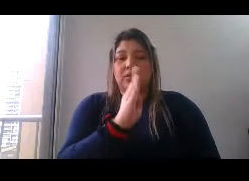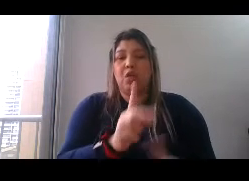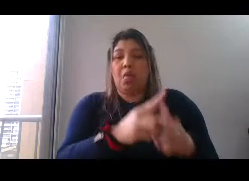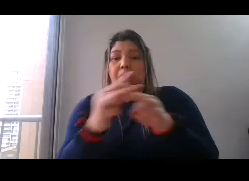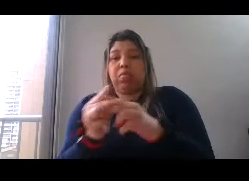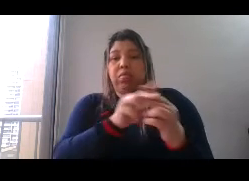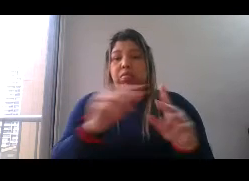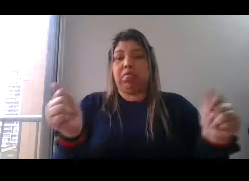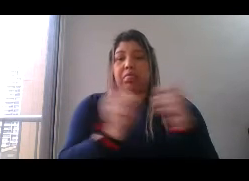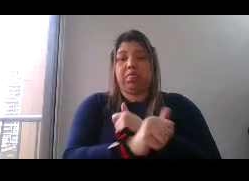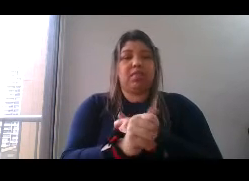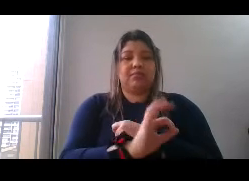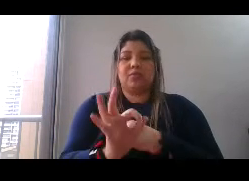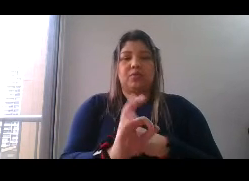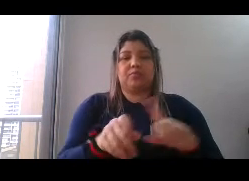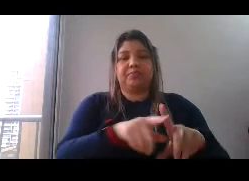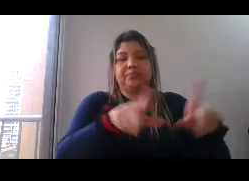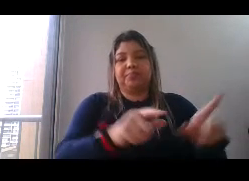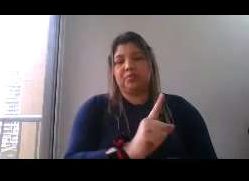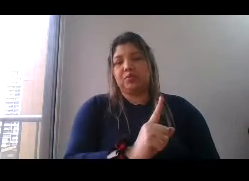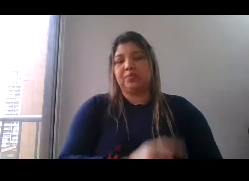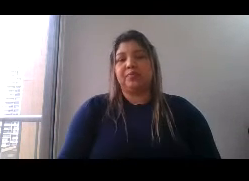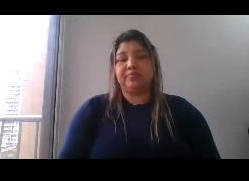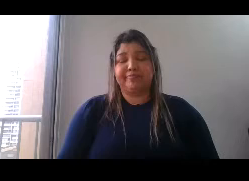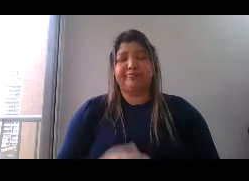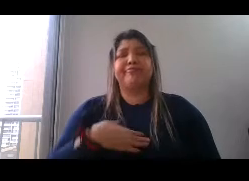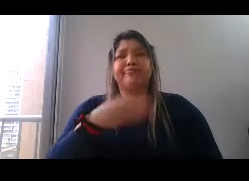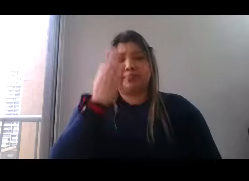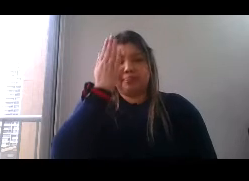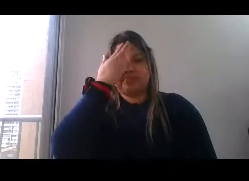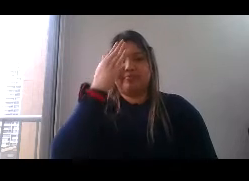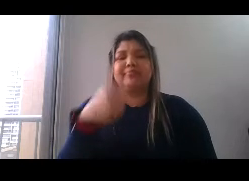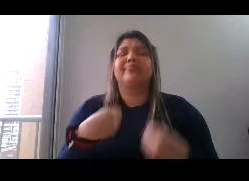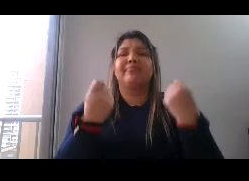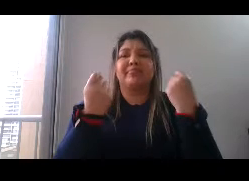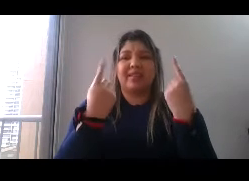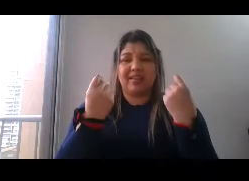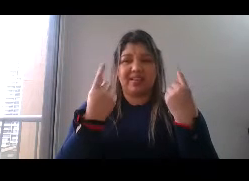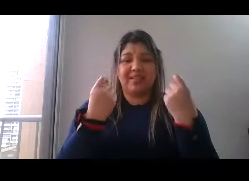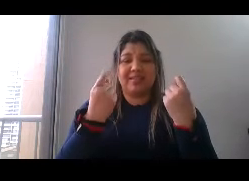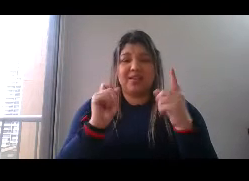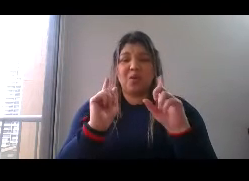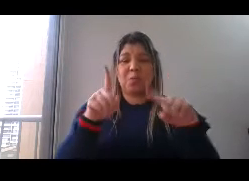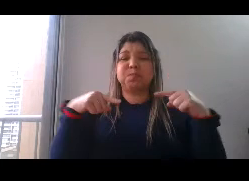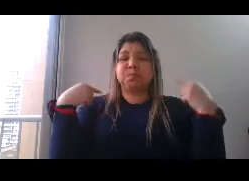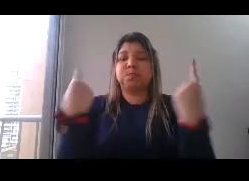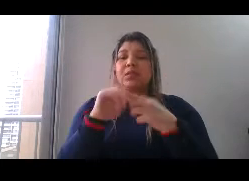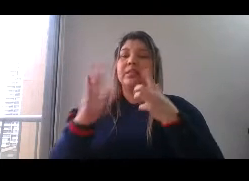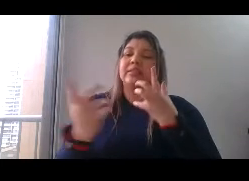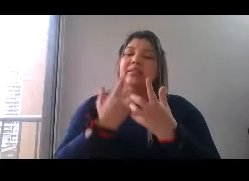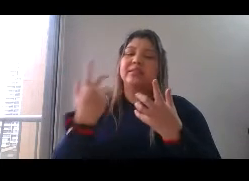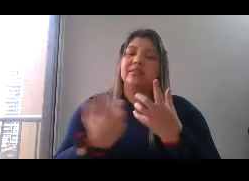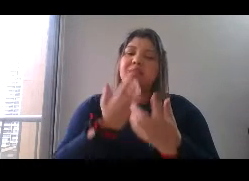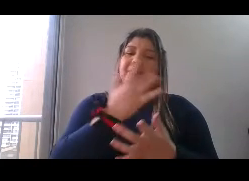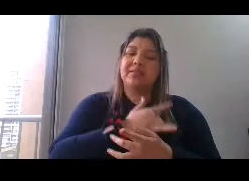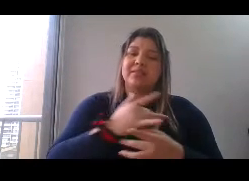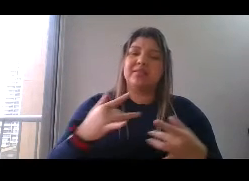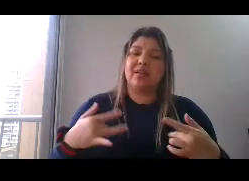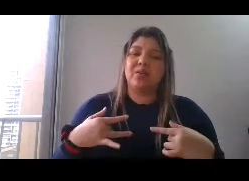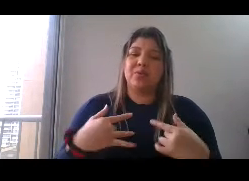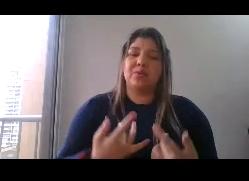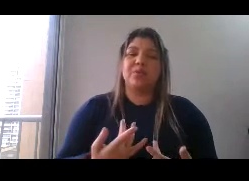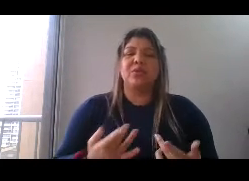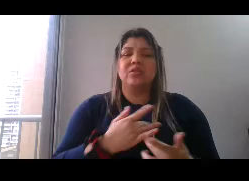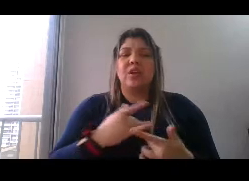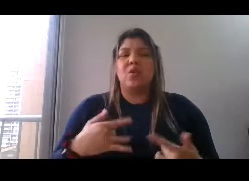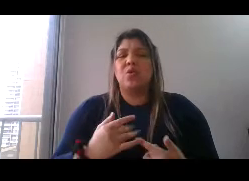también entendemos y sabemos que en nuestro sistema de salud existen muchas instituciones que no tienen esa posibilidad de tener